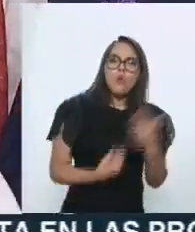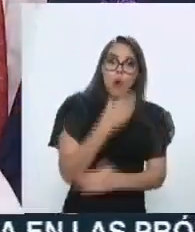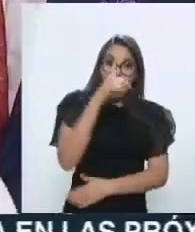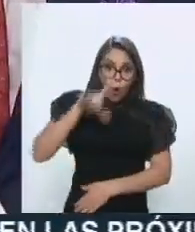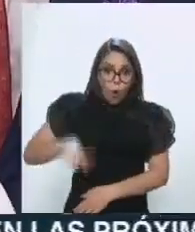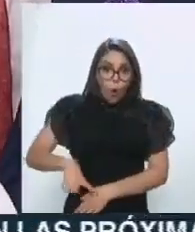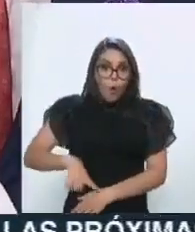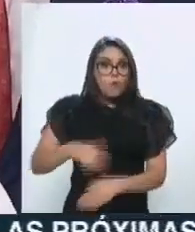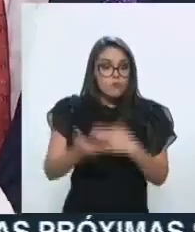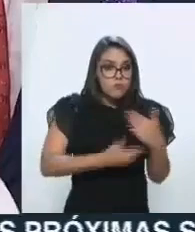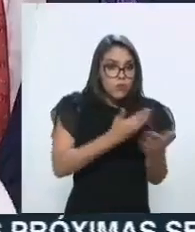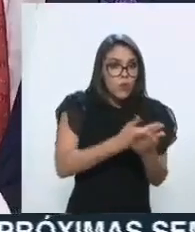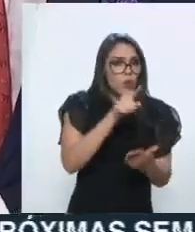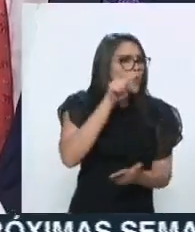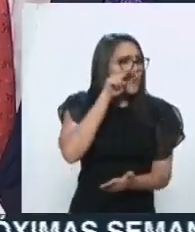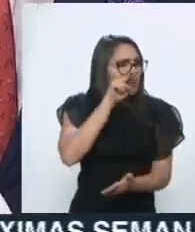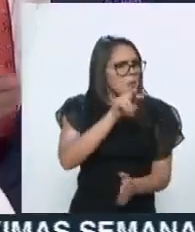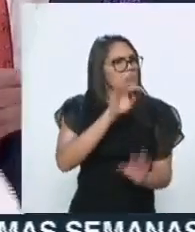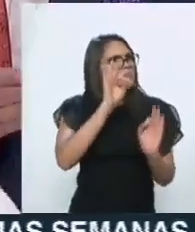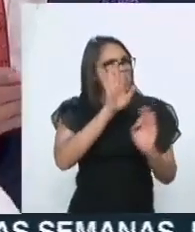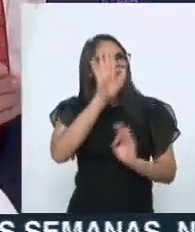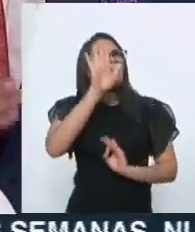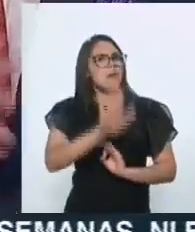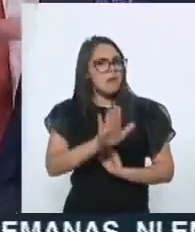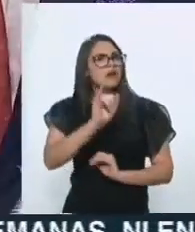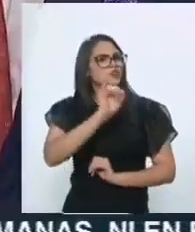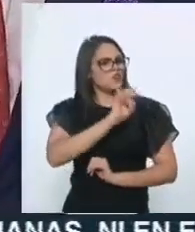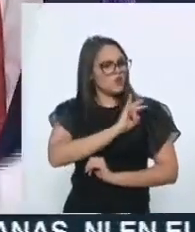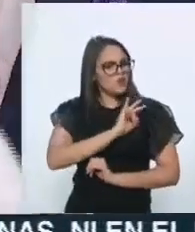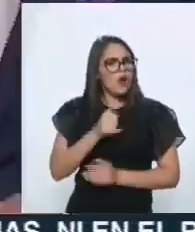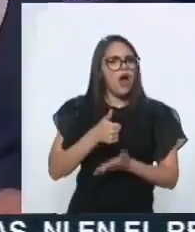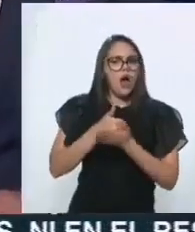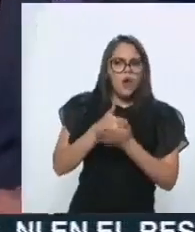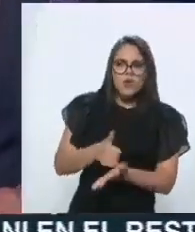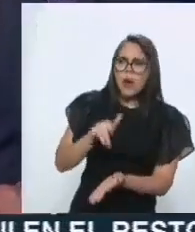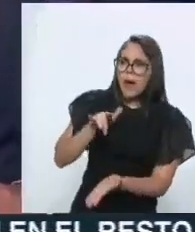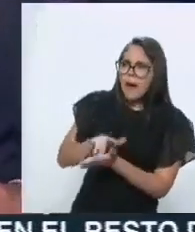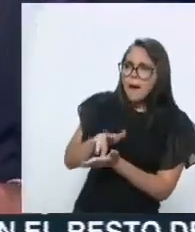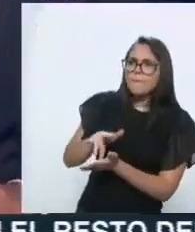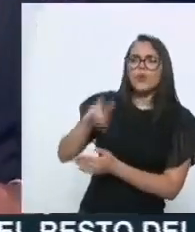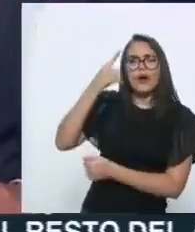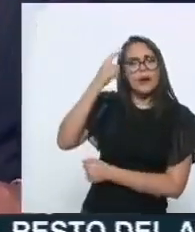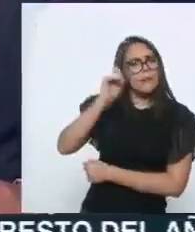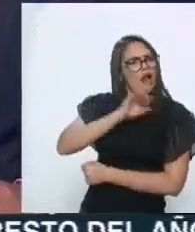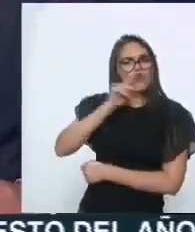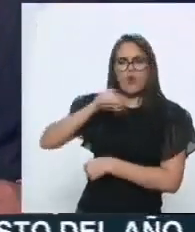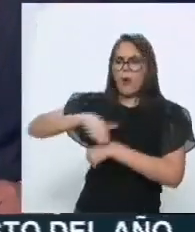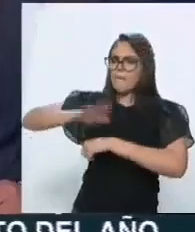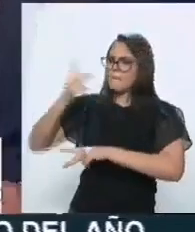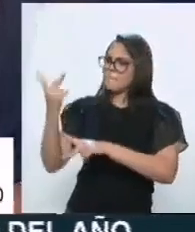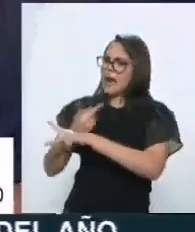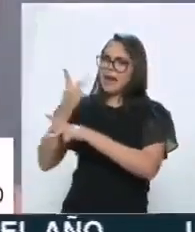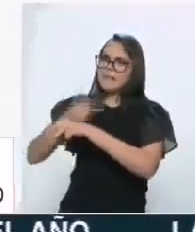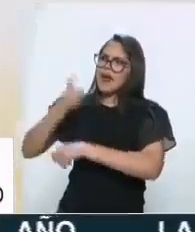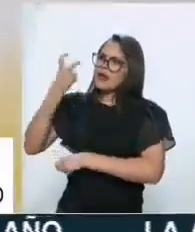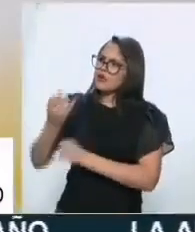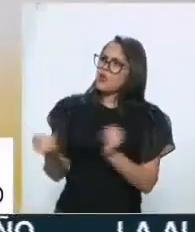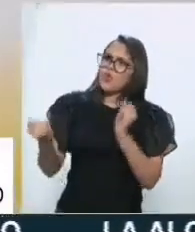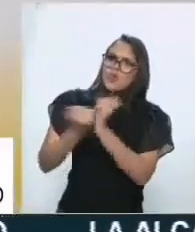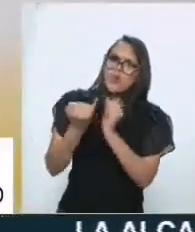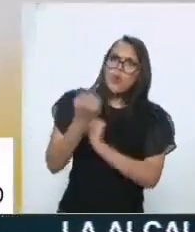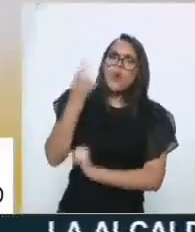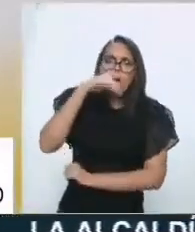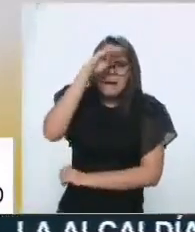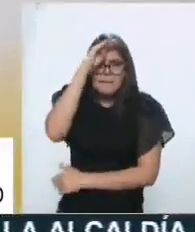se hará justicia y se va a combatir el tráfico de armas en México, porque no solo es rápido y furioso? Tenemos que serlo, tenemos